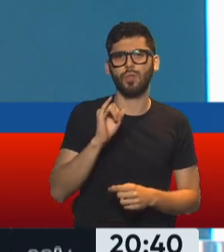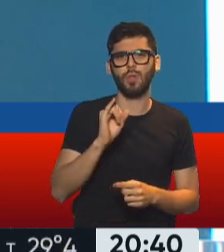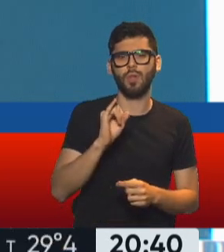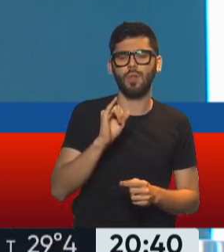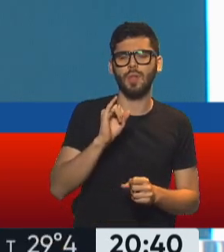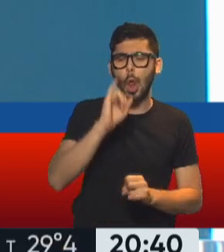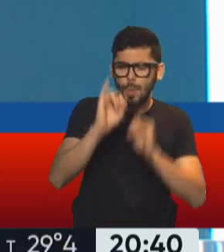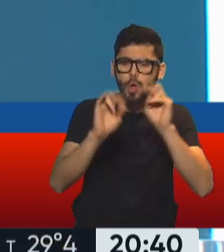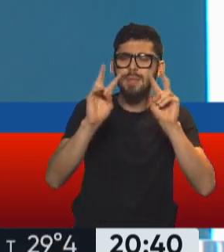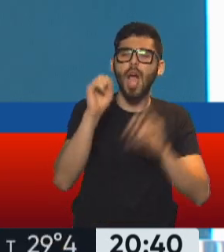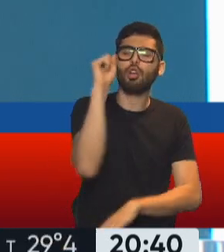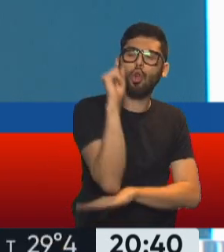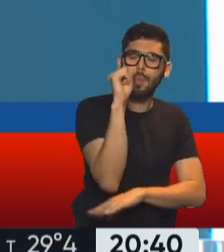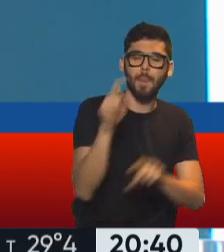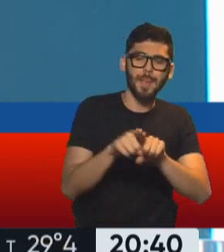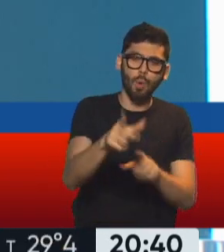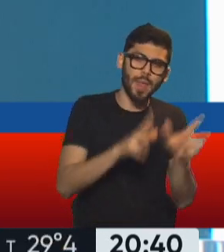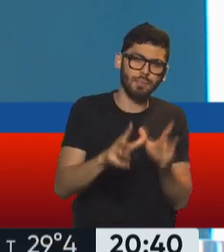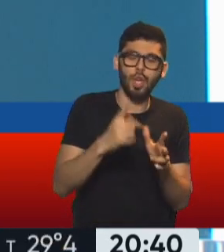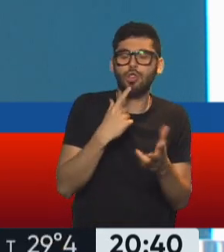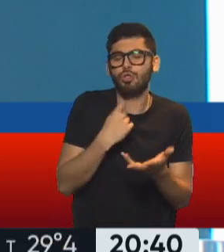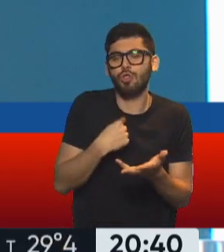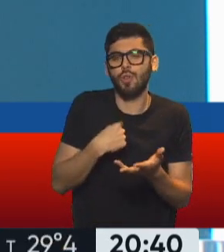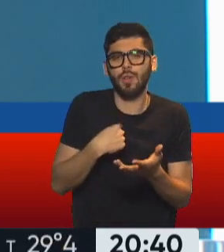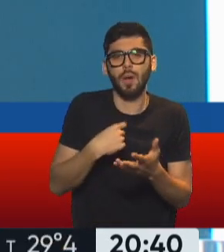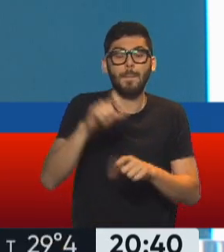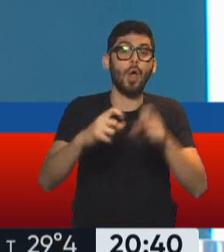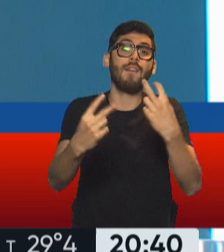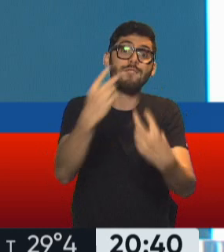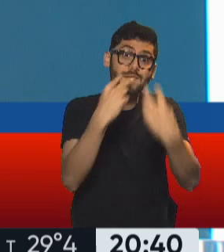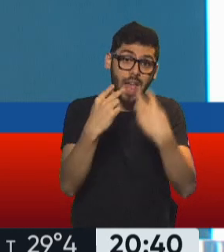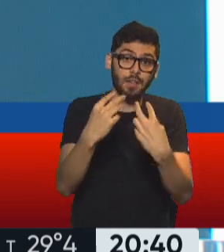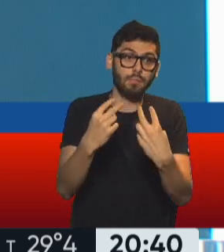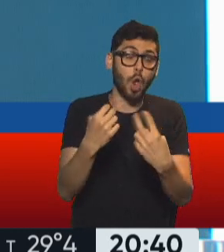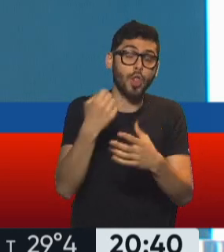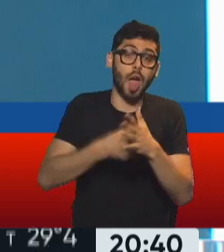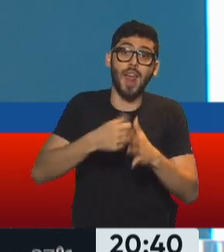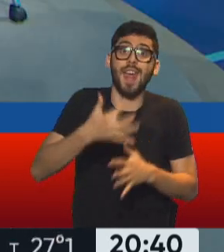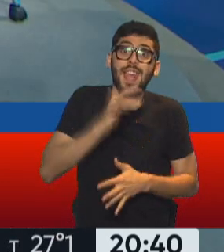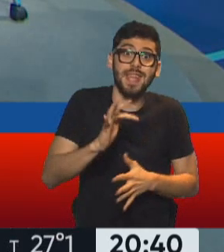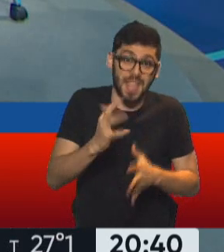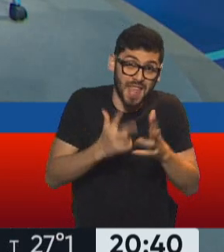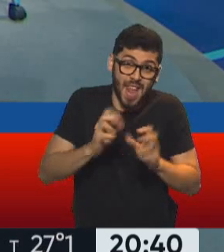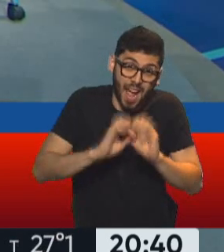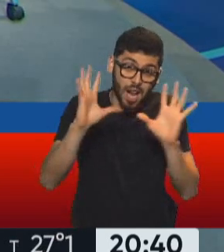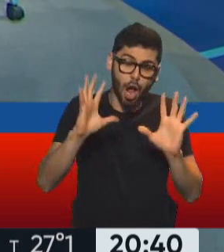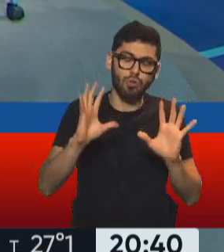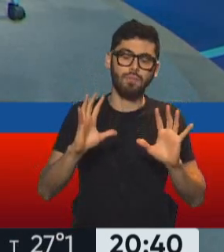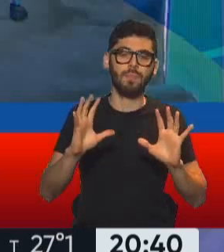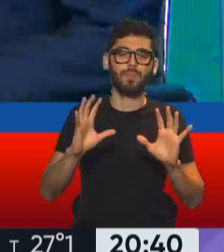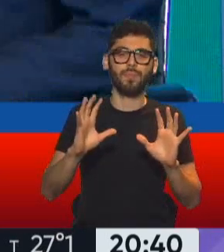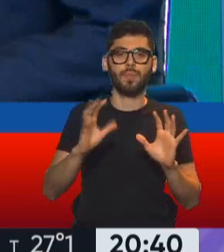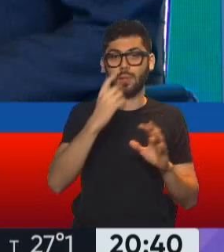económicos y abonando lo que vos decís, porque hay que tratar de que quienes nos están viendo comprendan bien lo que uno dice.